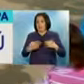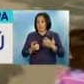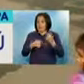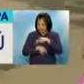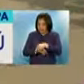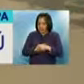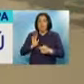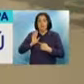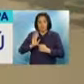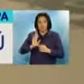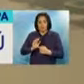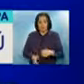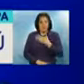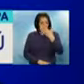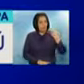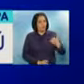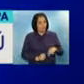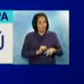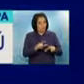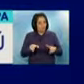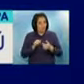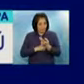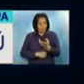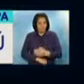acá le mostramos la mejor opción.